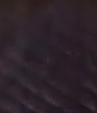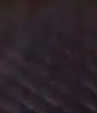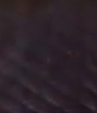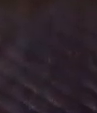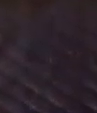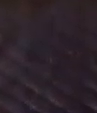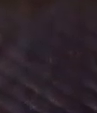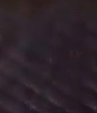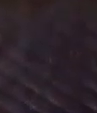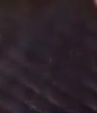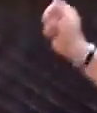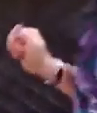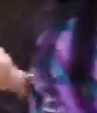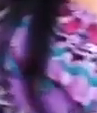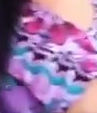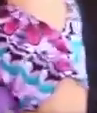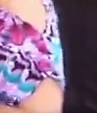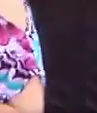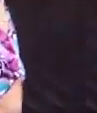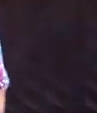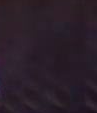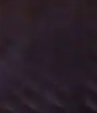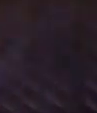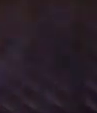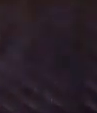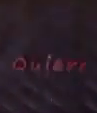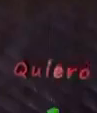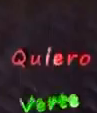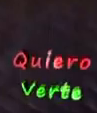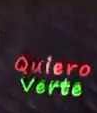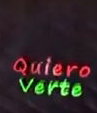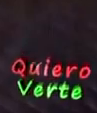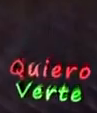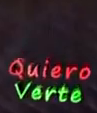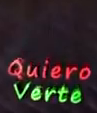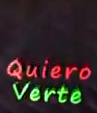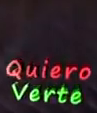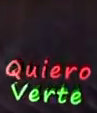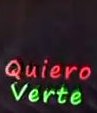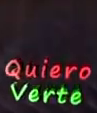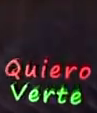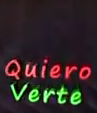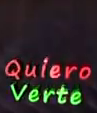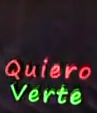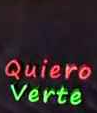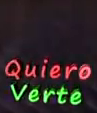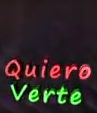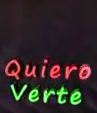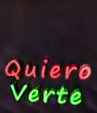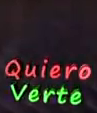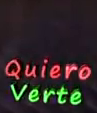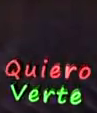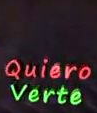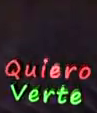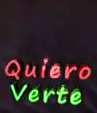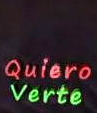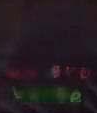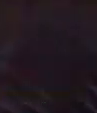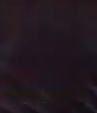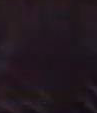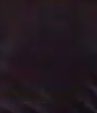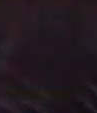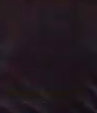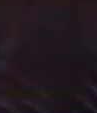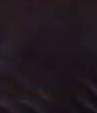Esto es lo que me faltaba para mi disfraz de pirata. ¿De belleza? Ah, un tapaojos de pirata, una espada de